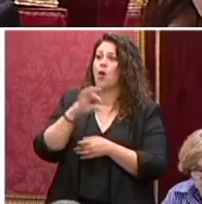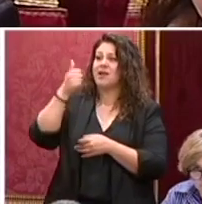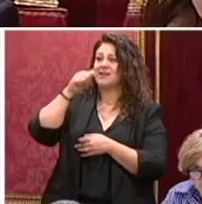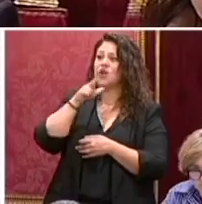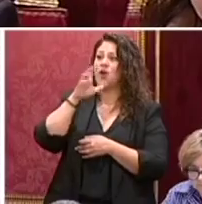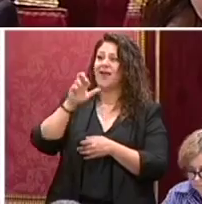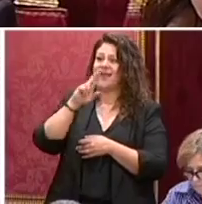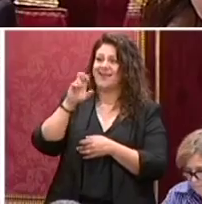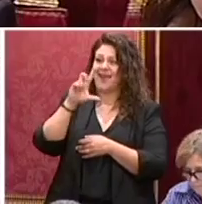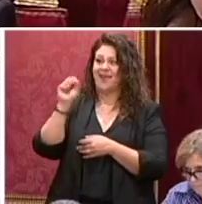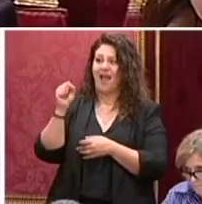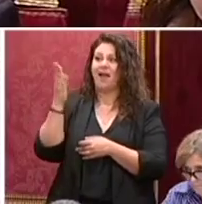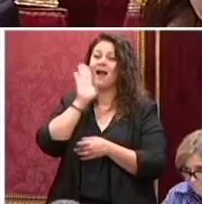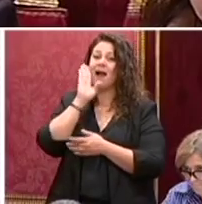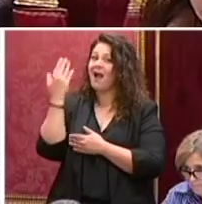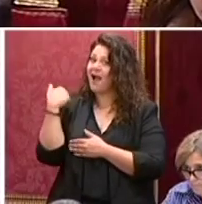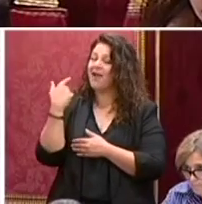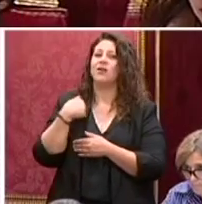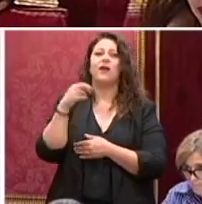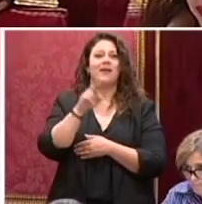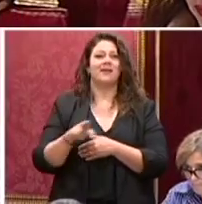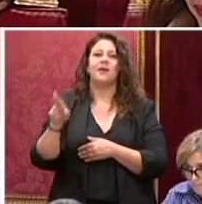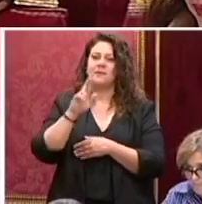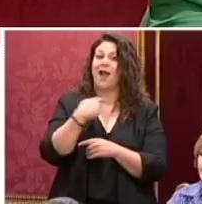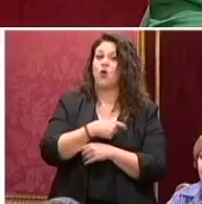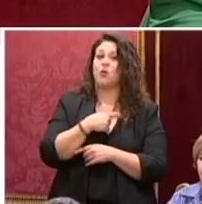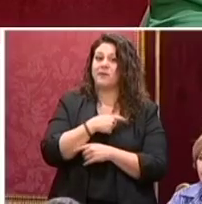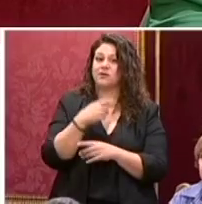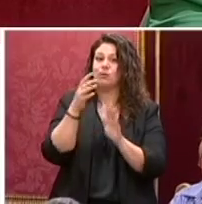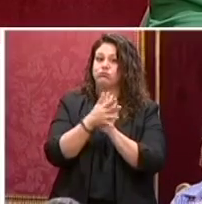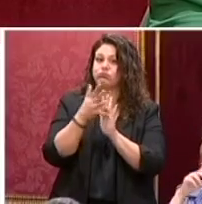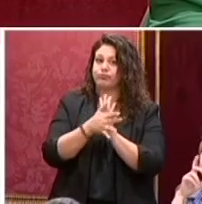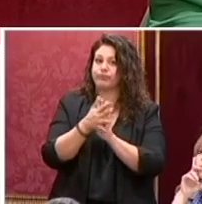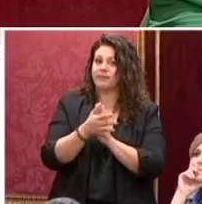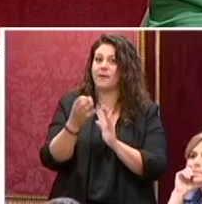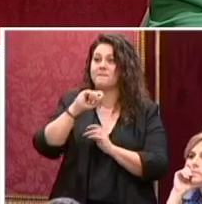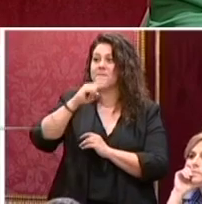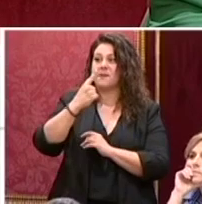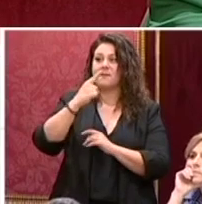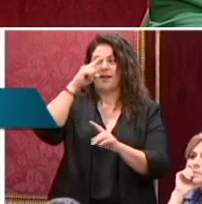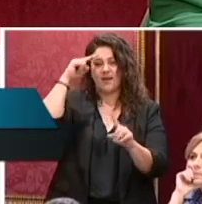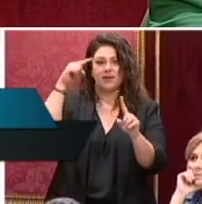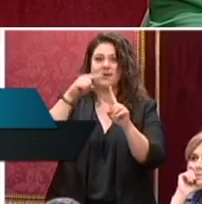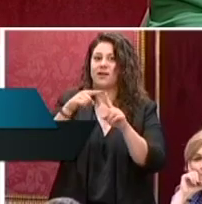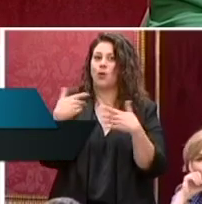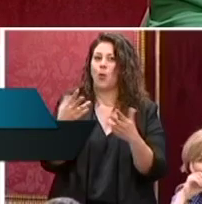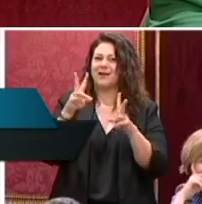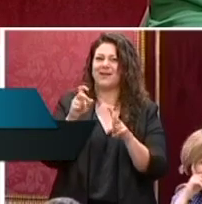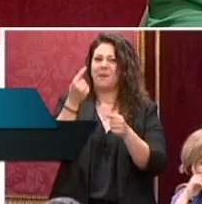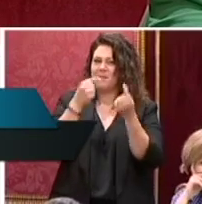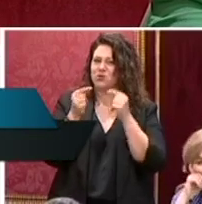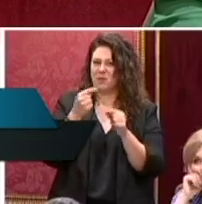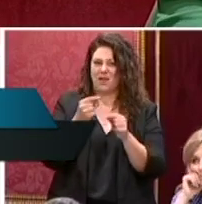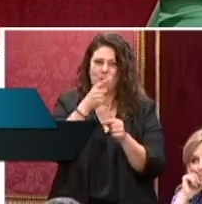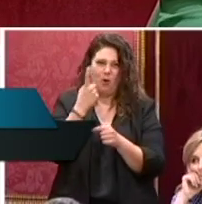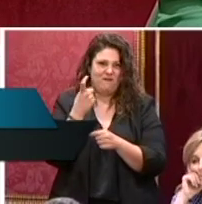anterior mandato. Y reitero nuestro voto a favor. Gracias. Hay un primer reto, que es el reto presupuestario. Cualquier plan de este